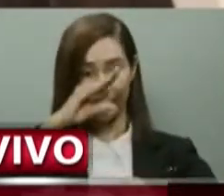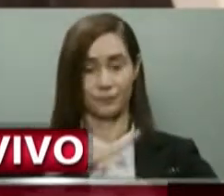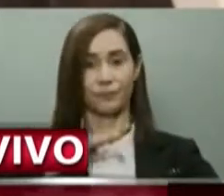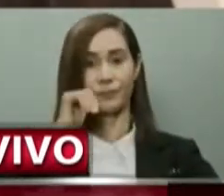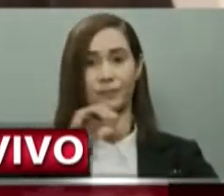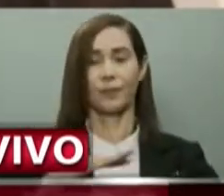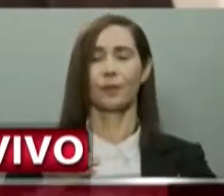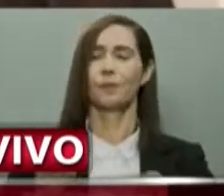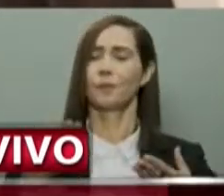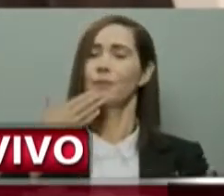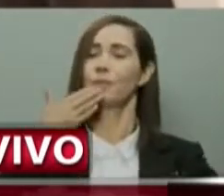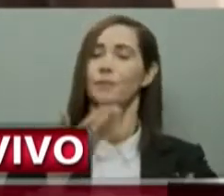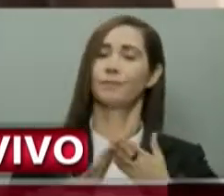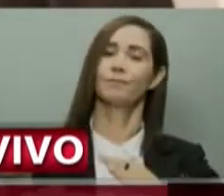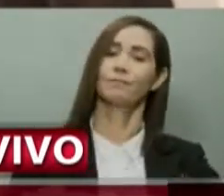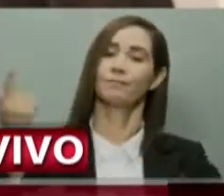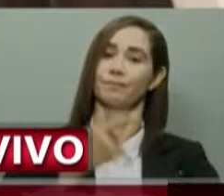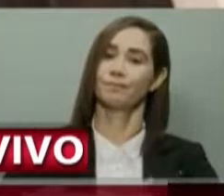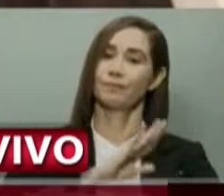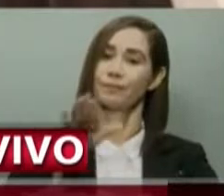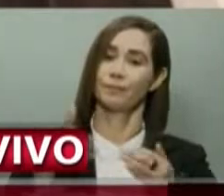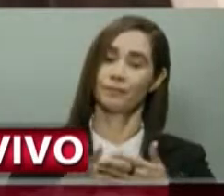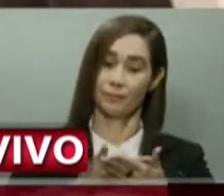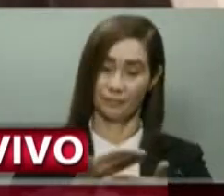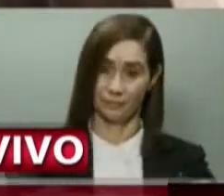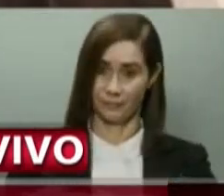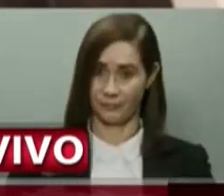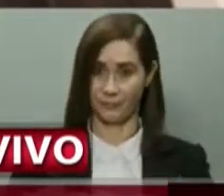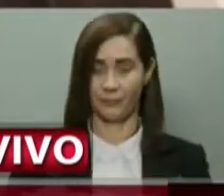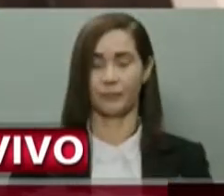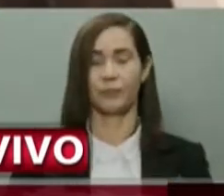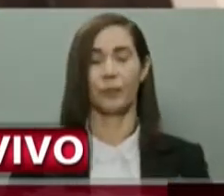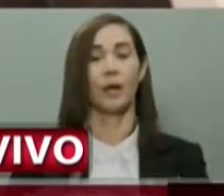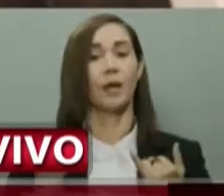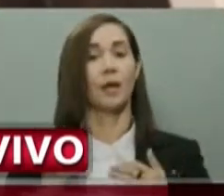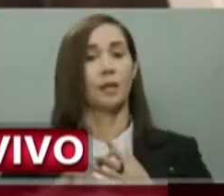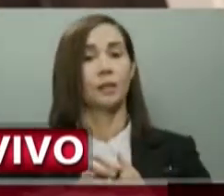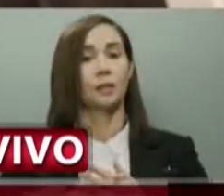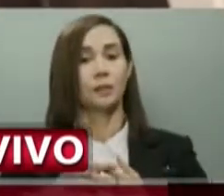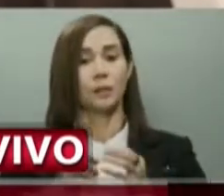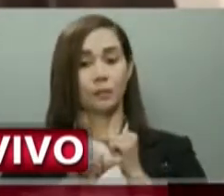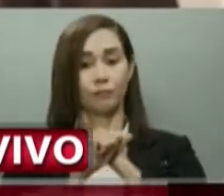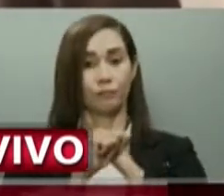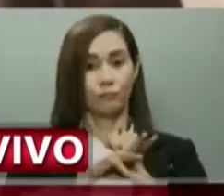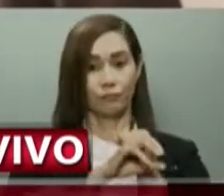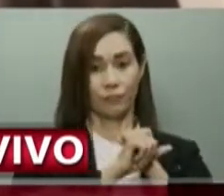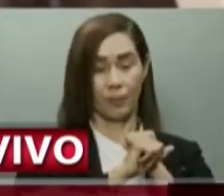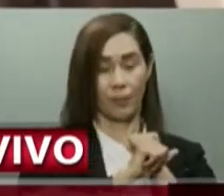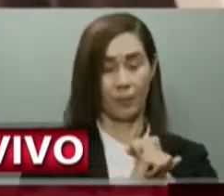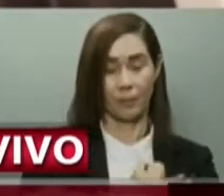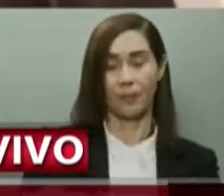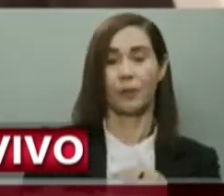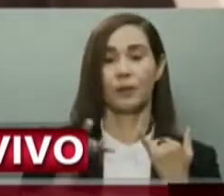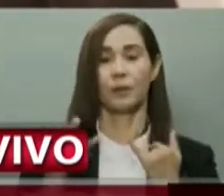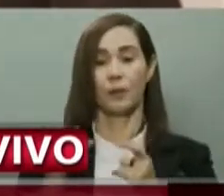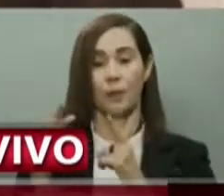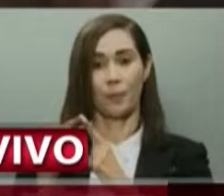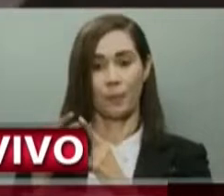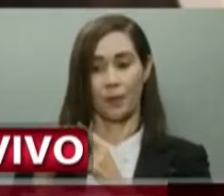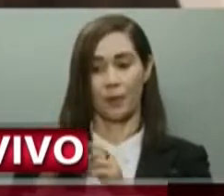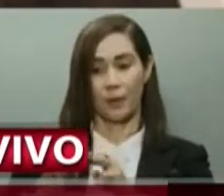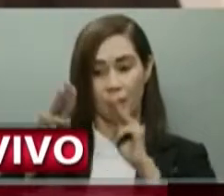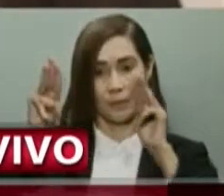señores, muy buenos días a todos. Iniciamos esta rueda de prensa con palabras a cargo del señor Limber Cruz, ministro